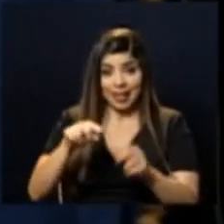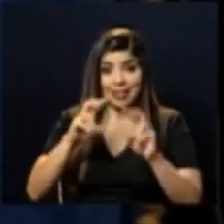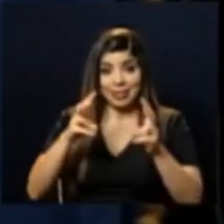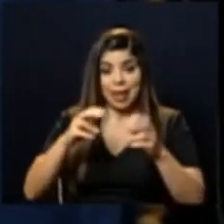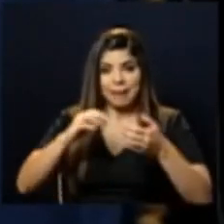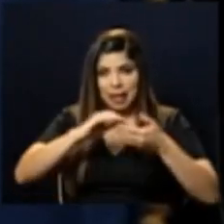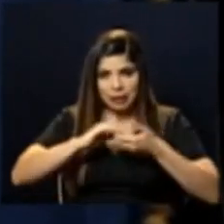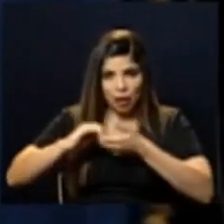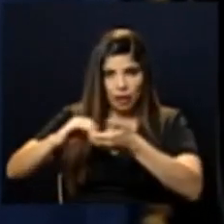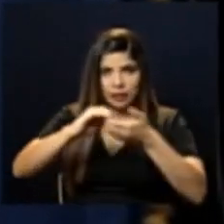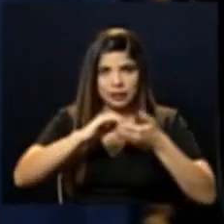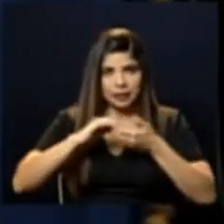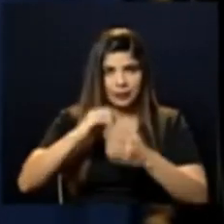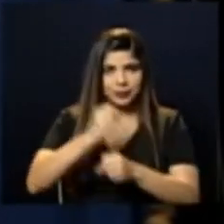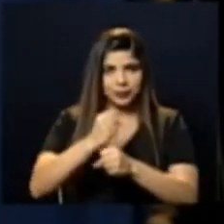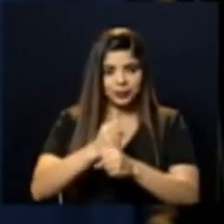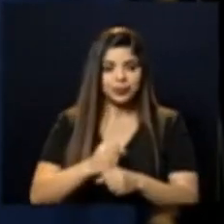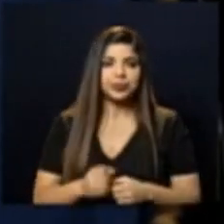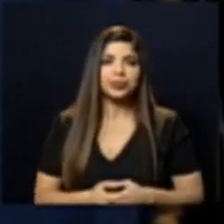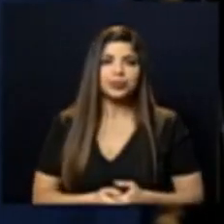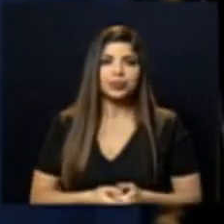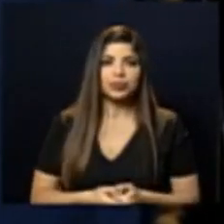tema.